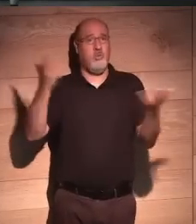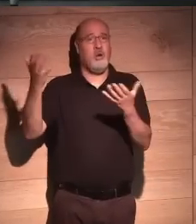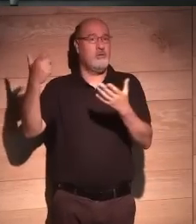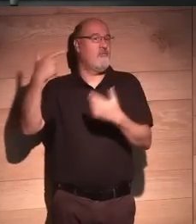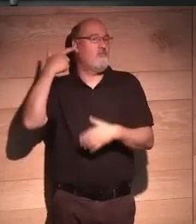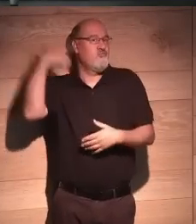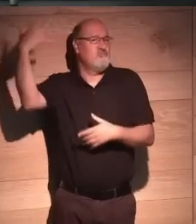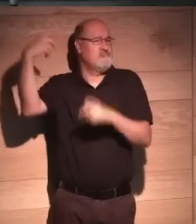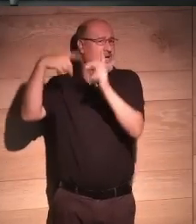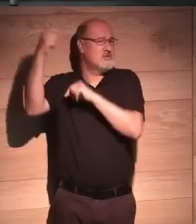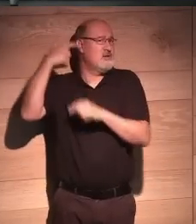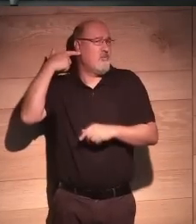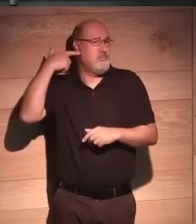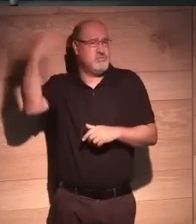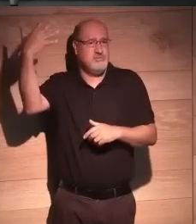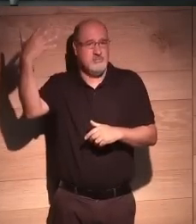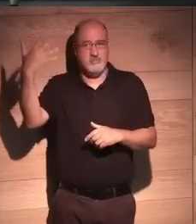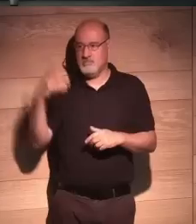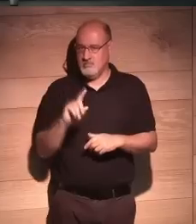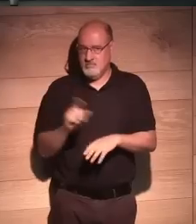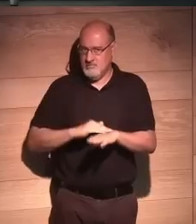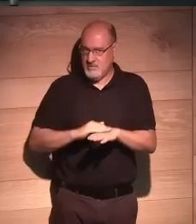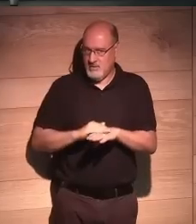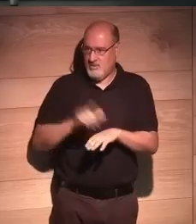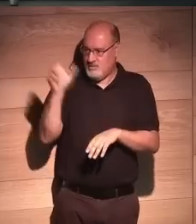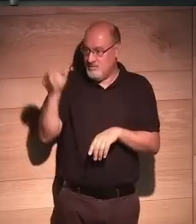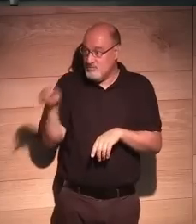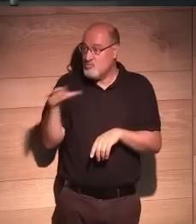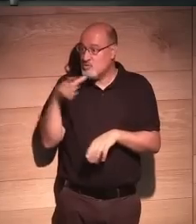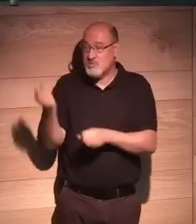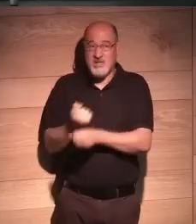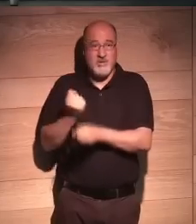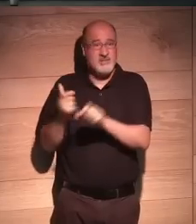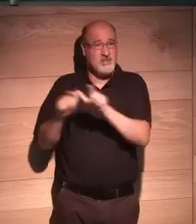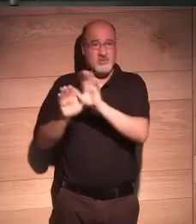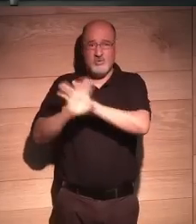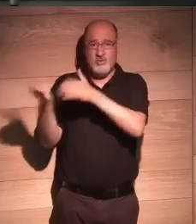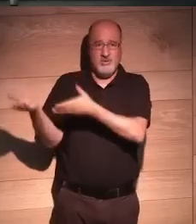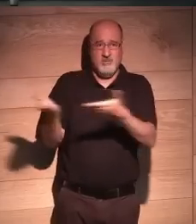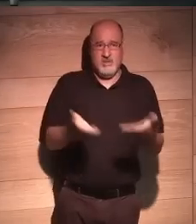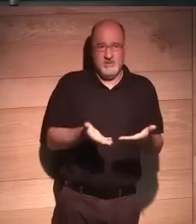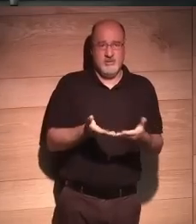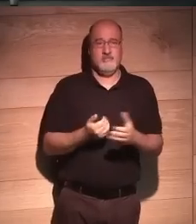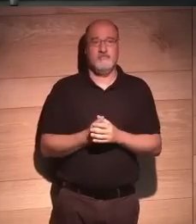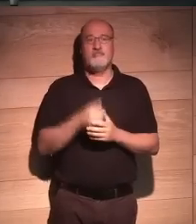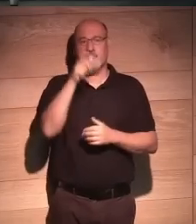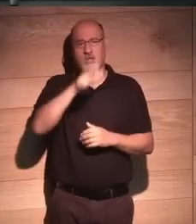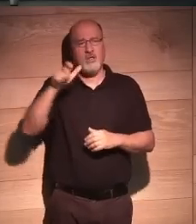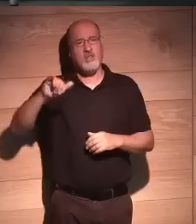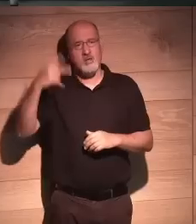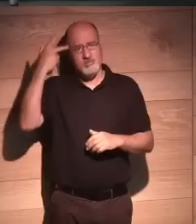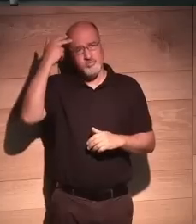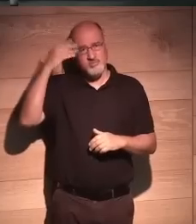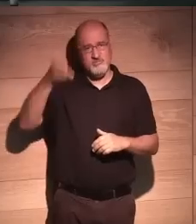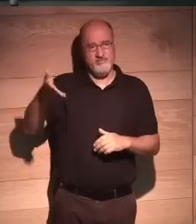están ahí por ellas y no por... Y claro, es que hemos asistido en la historia de la televisión a suicidios, hemos asistido